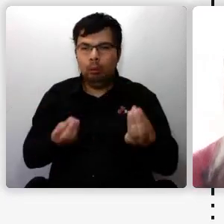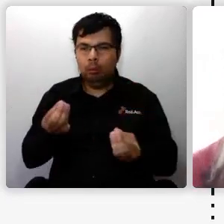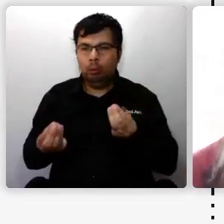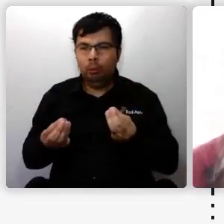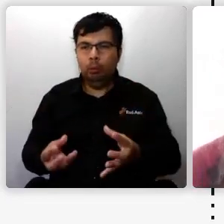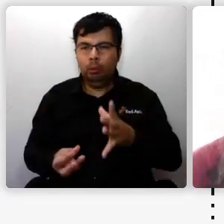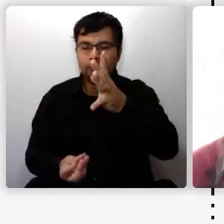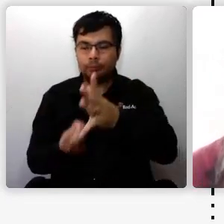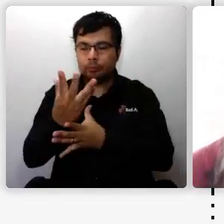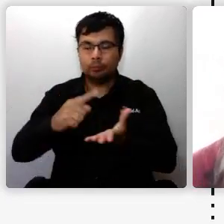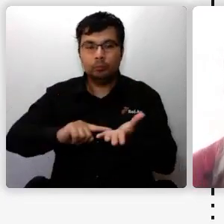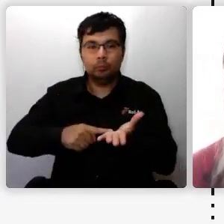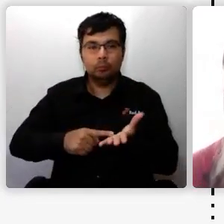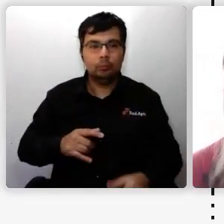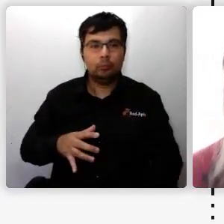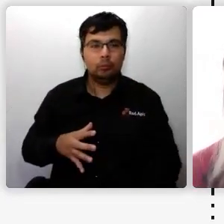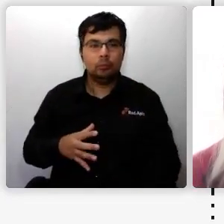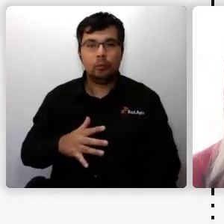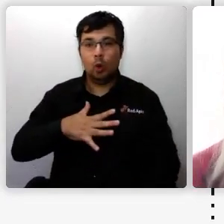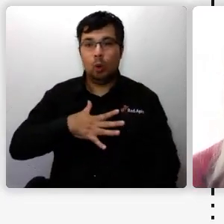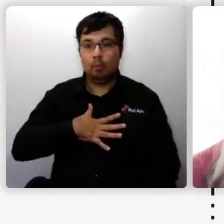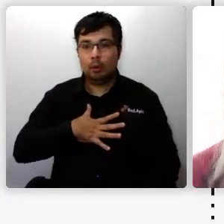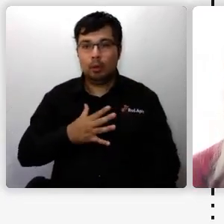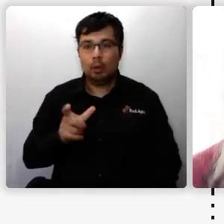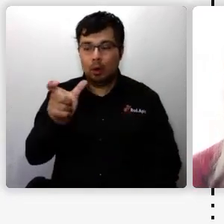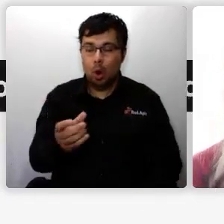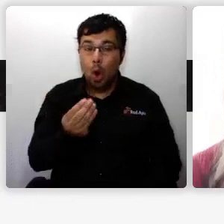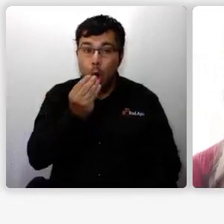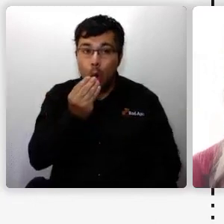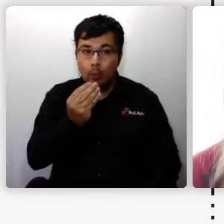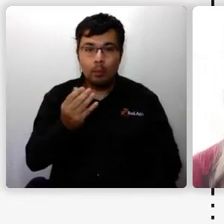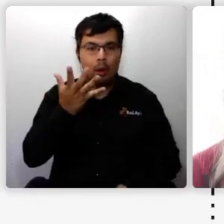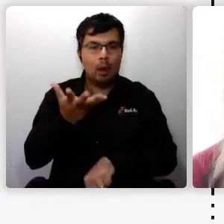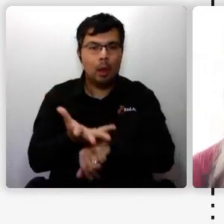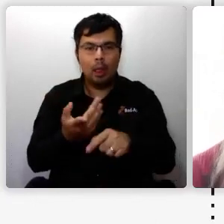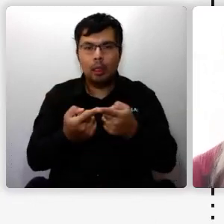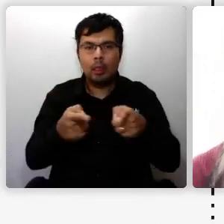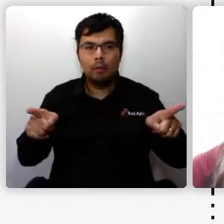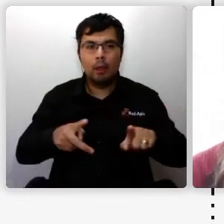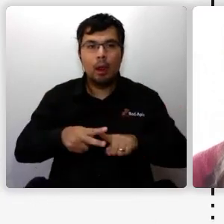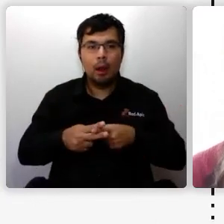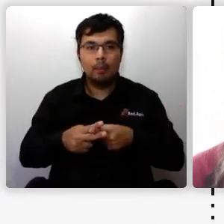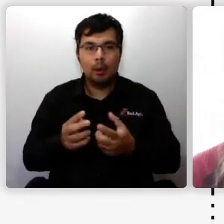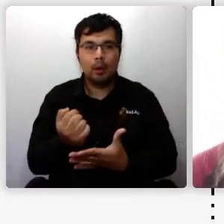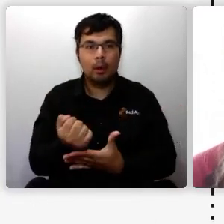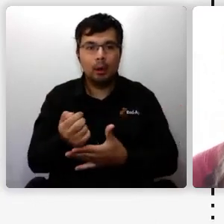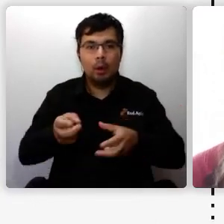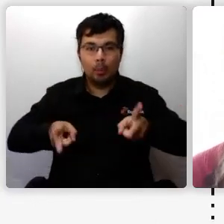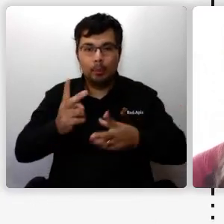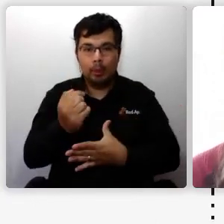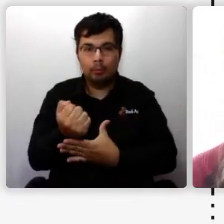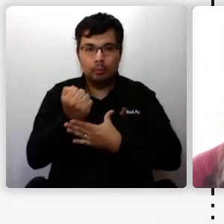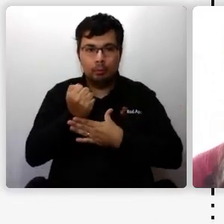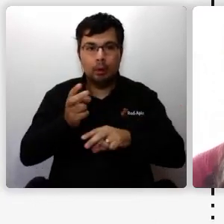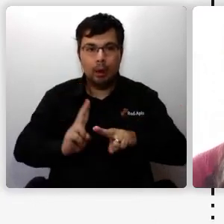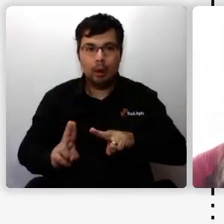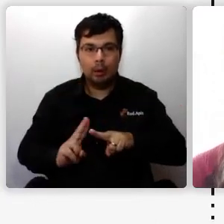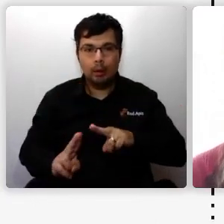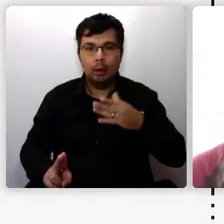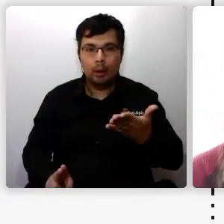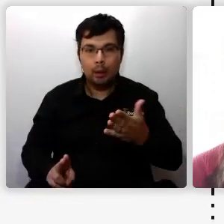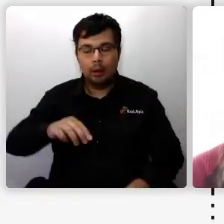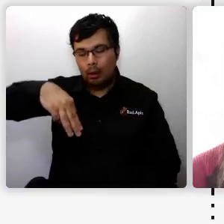las nuevas tecnologías, con mi consumidor. Y hay bastantes herramientas que nos permiten hacer eso. En Mastercard